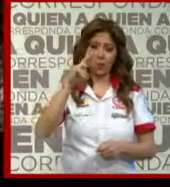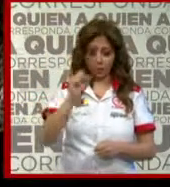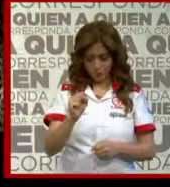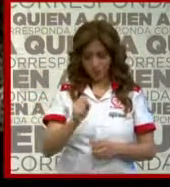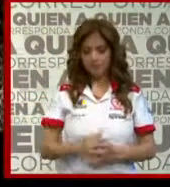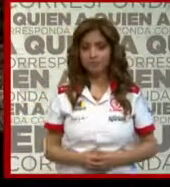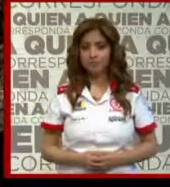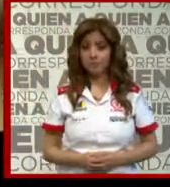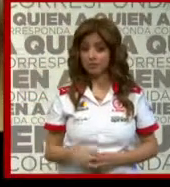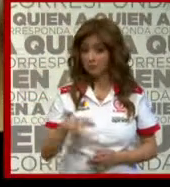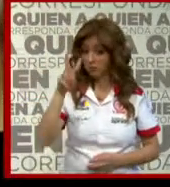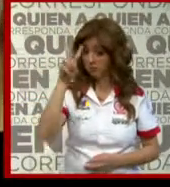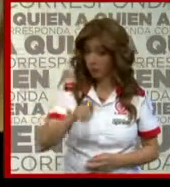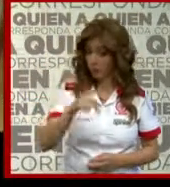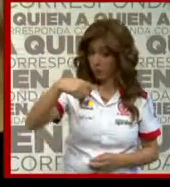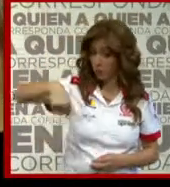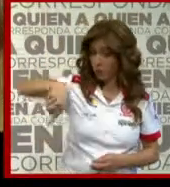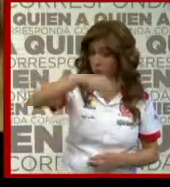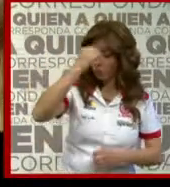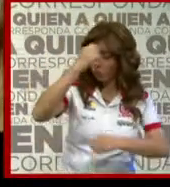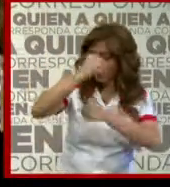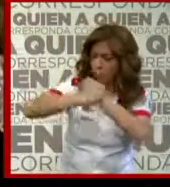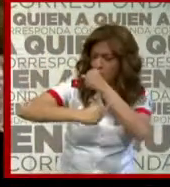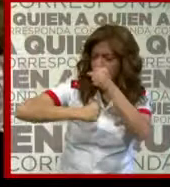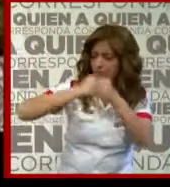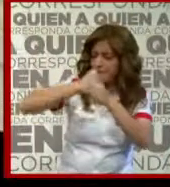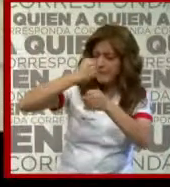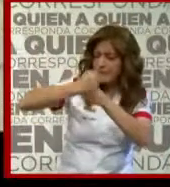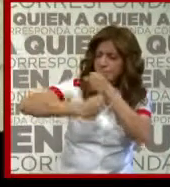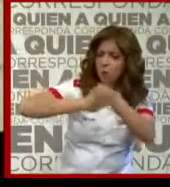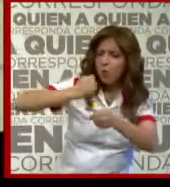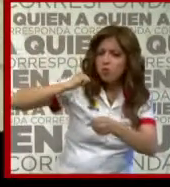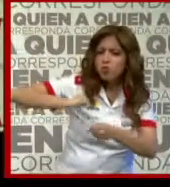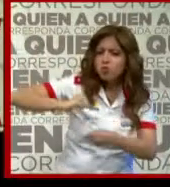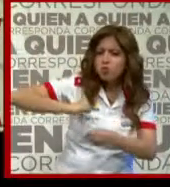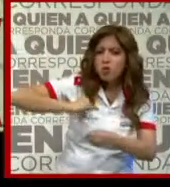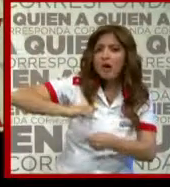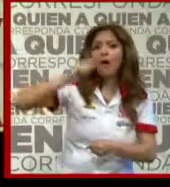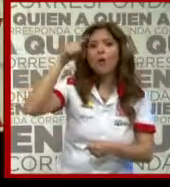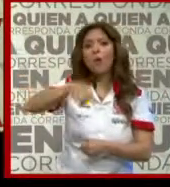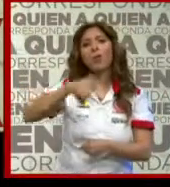Por ser único en Hidalgo y guardar millones y millones de años de historia, este lugar es